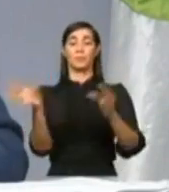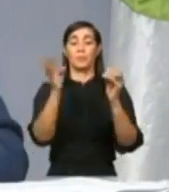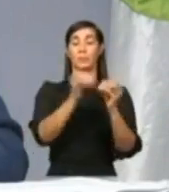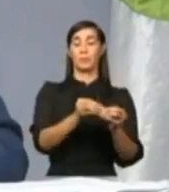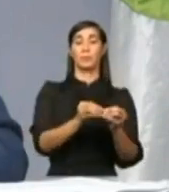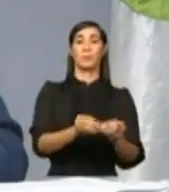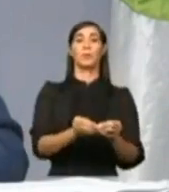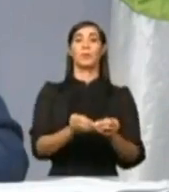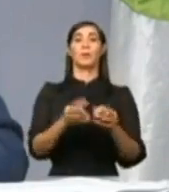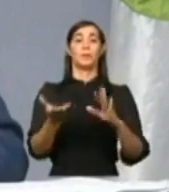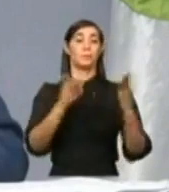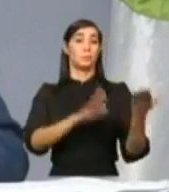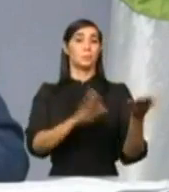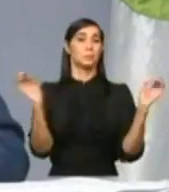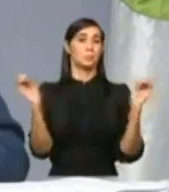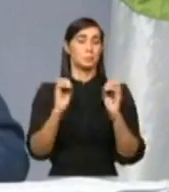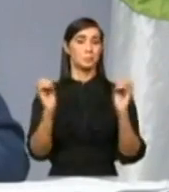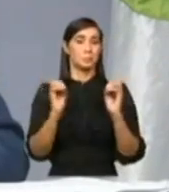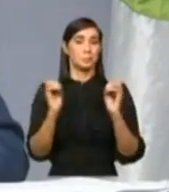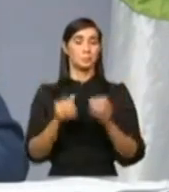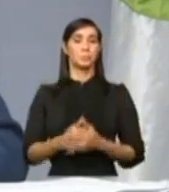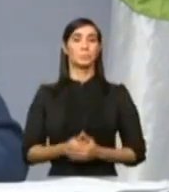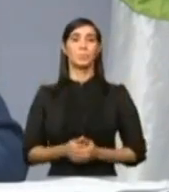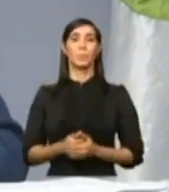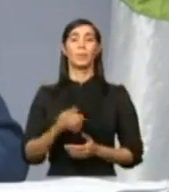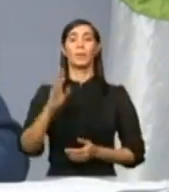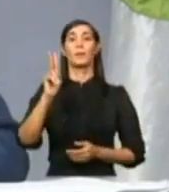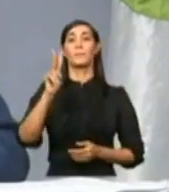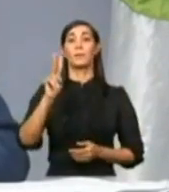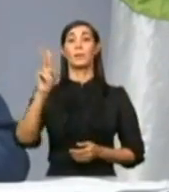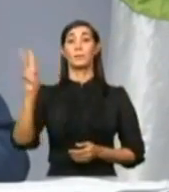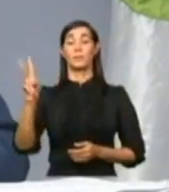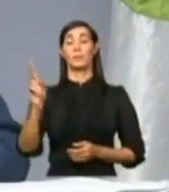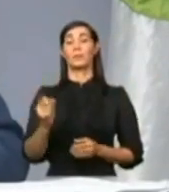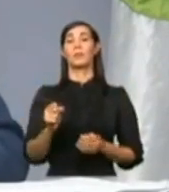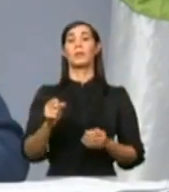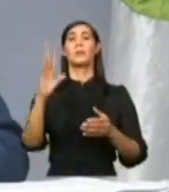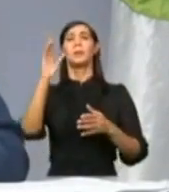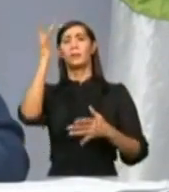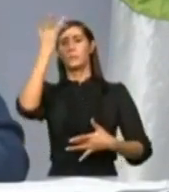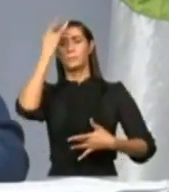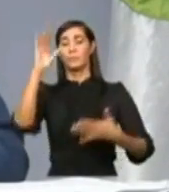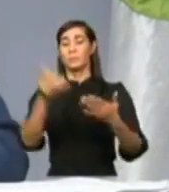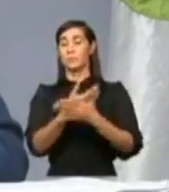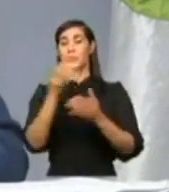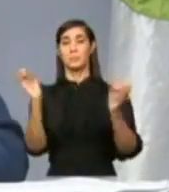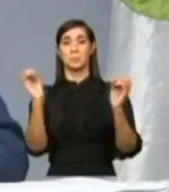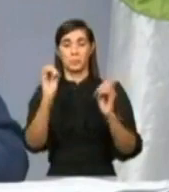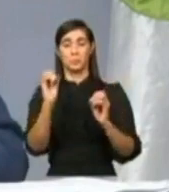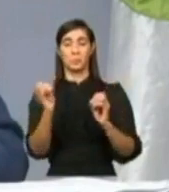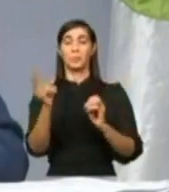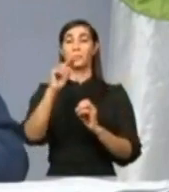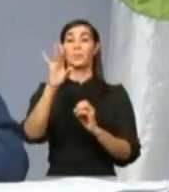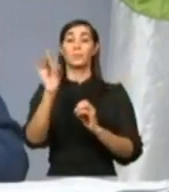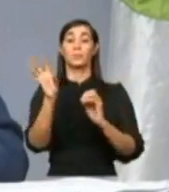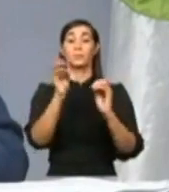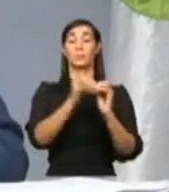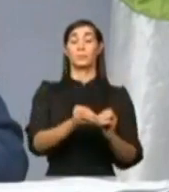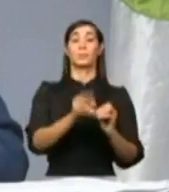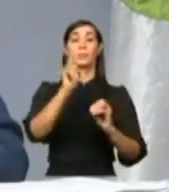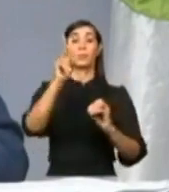recuperados, 0 fallecimientos. Valverde, 0 casos nuevos, 28 acumulados,